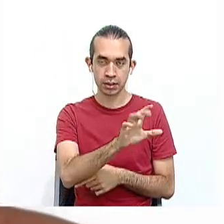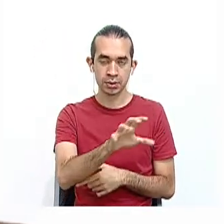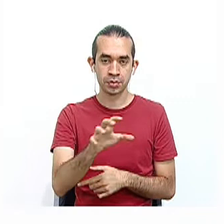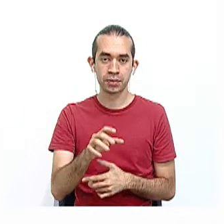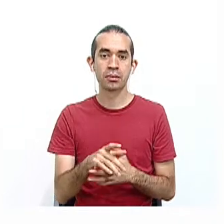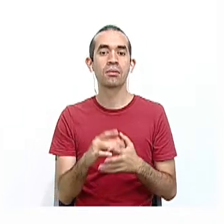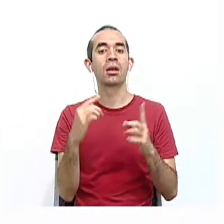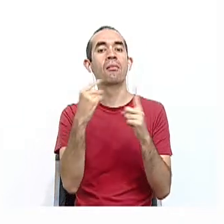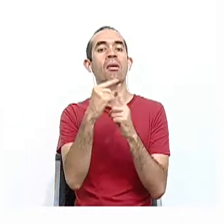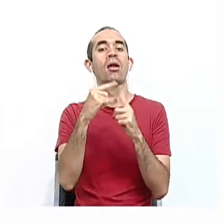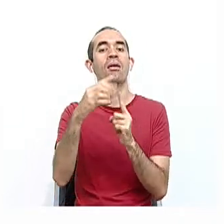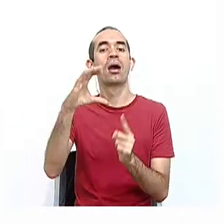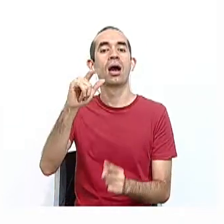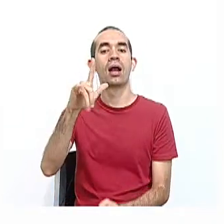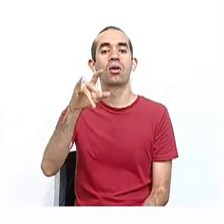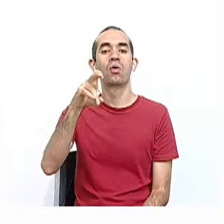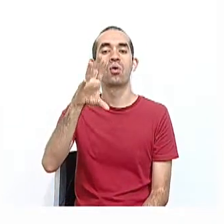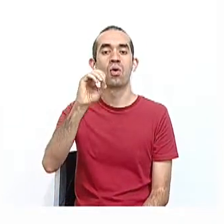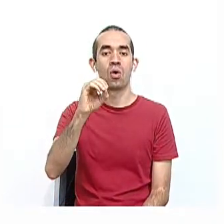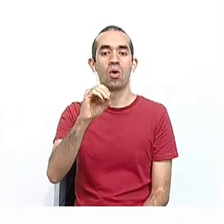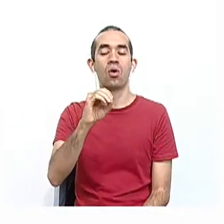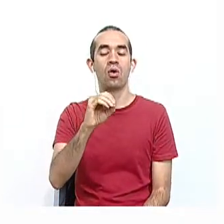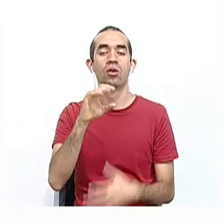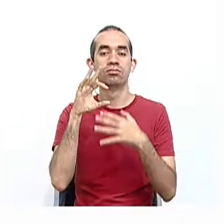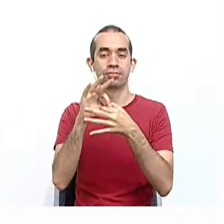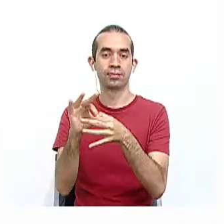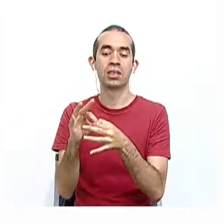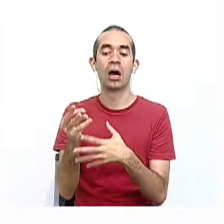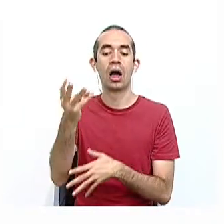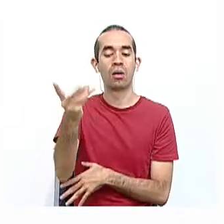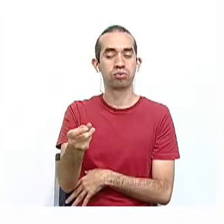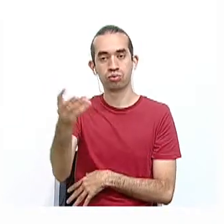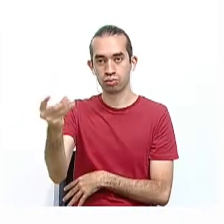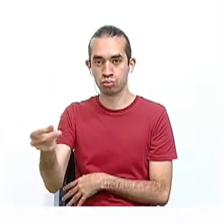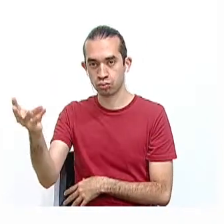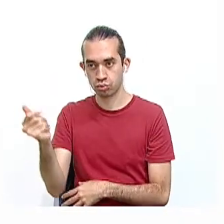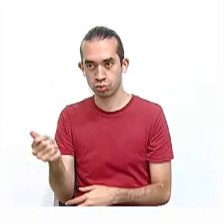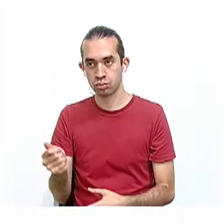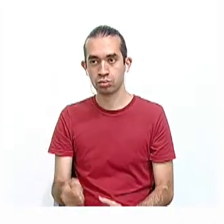La palabra cálculo va a referirse al cómputo o a la cuenta.